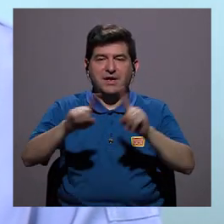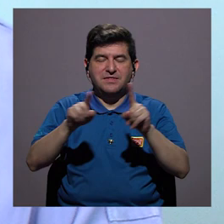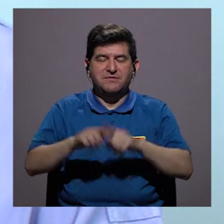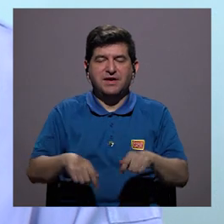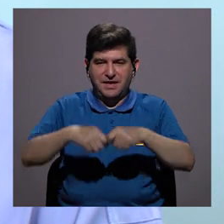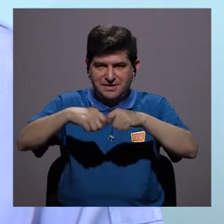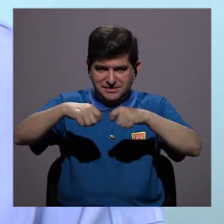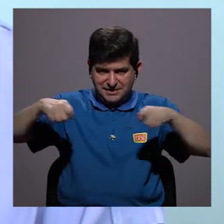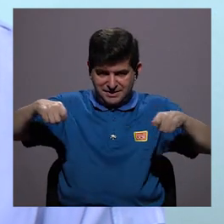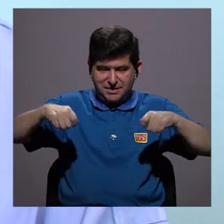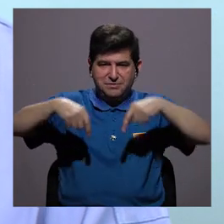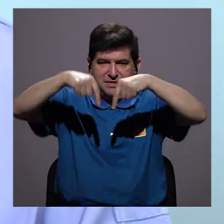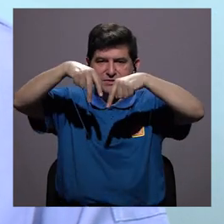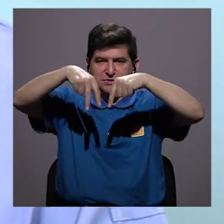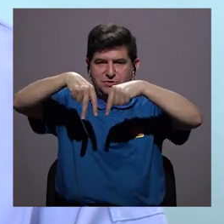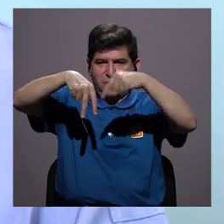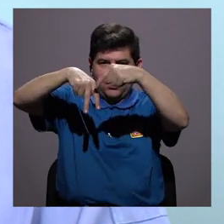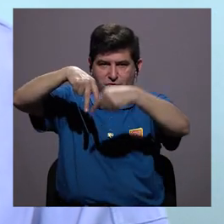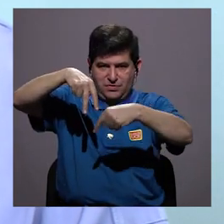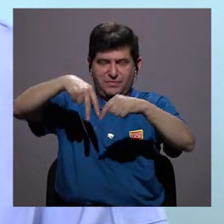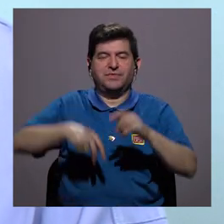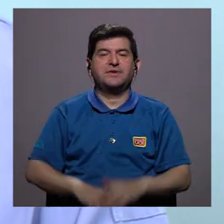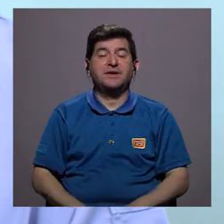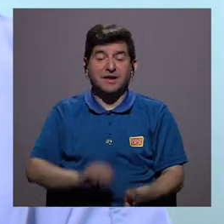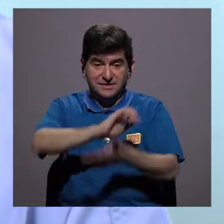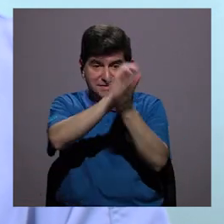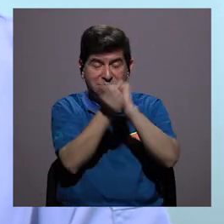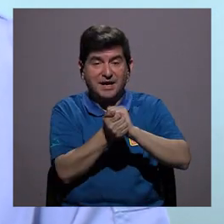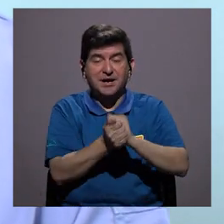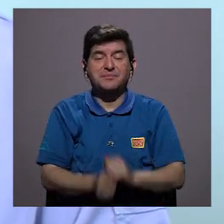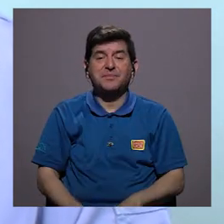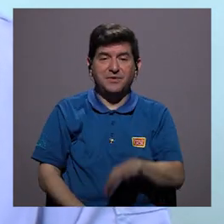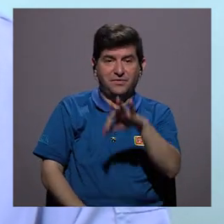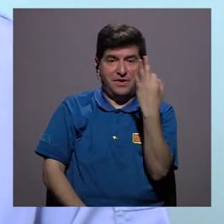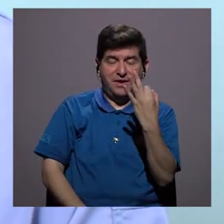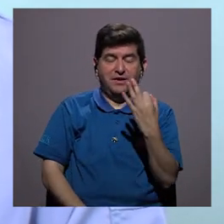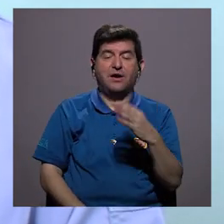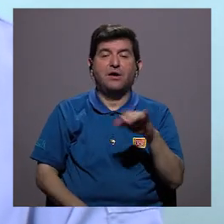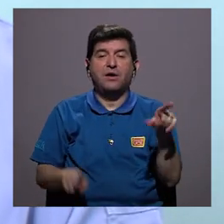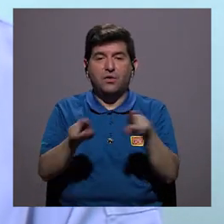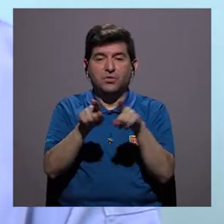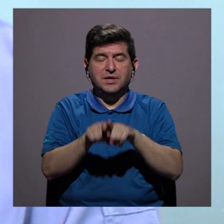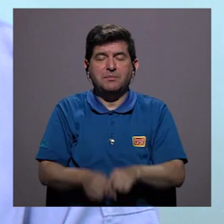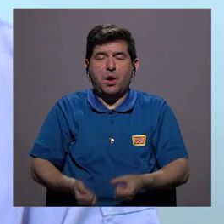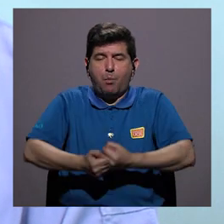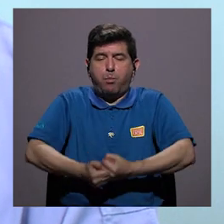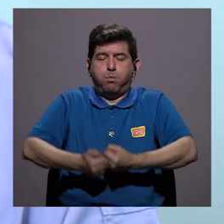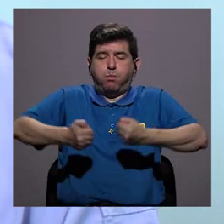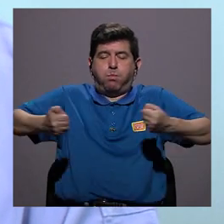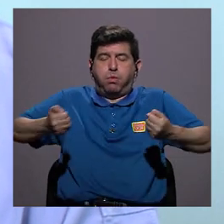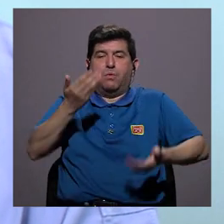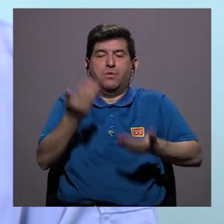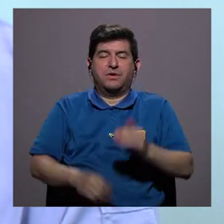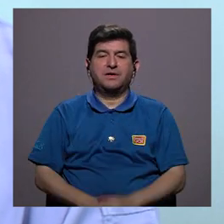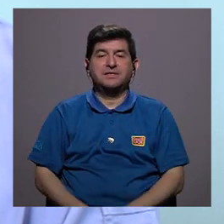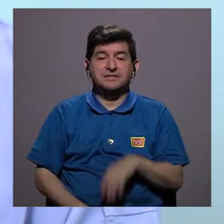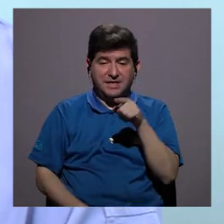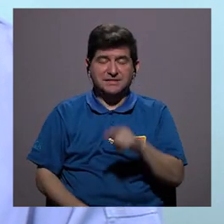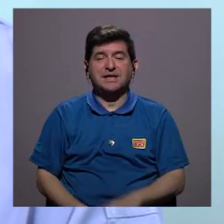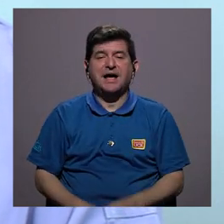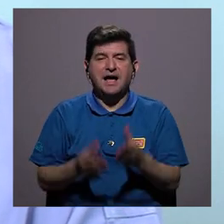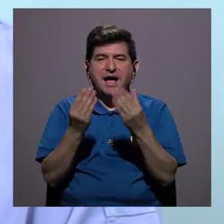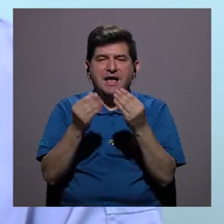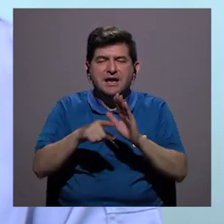en miembros inferiores, una pierna un poquito más larga que la otra, eso provoca cambios en la posición, o el mismo sobrepeso puede provocar compresión de